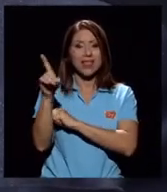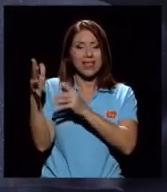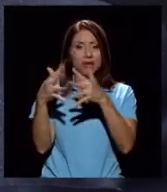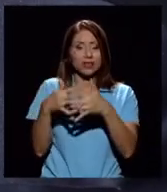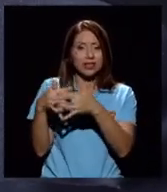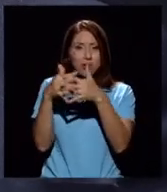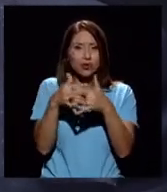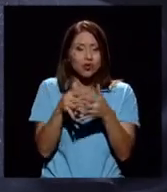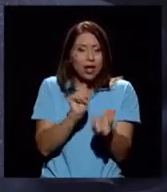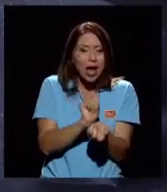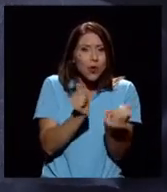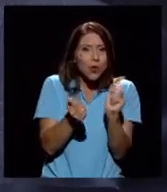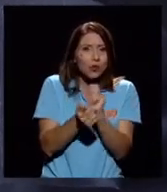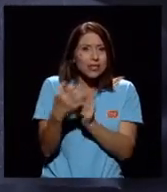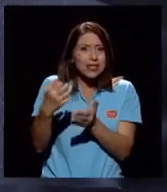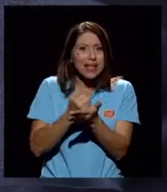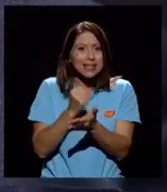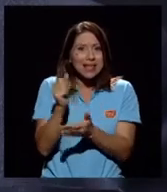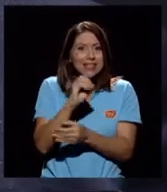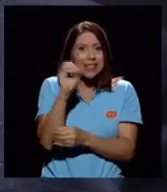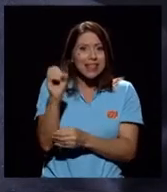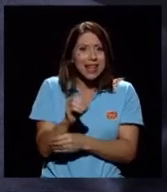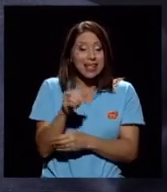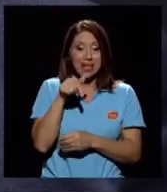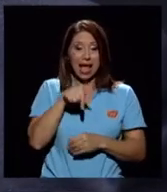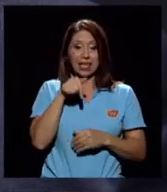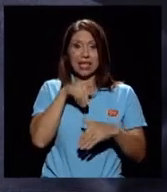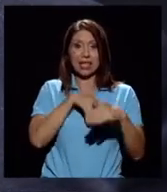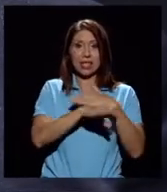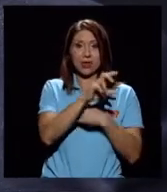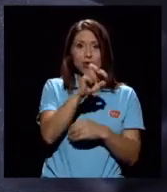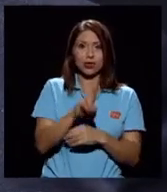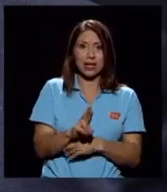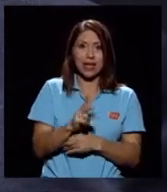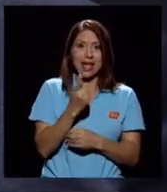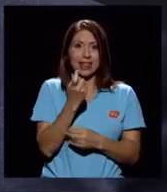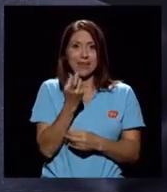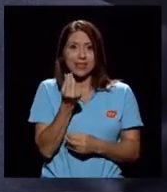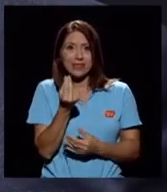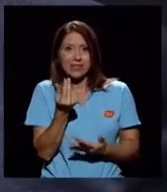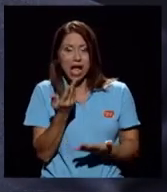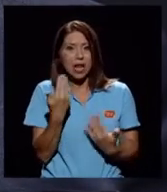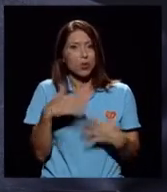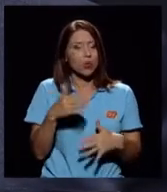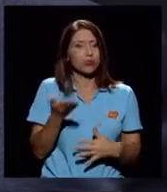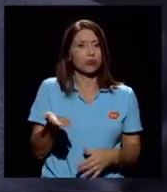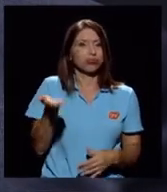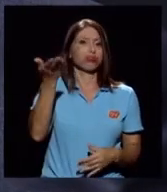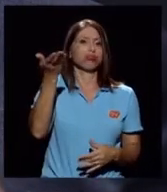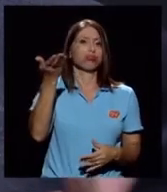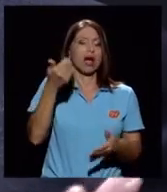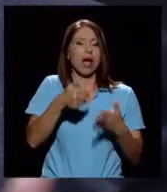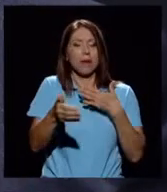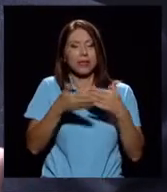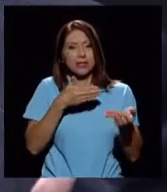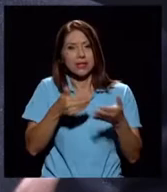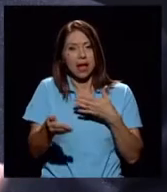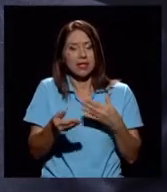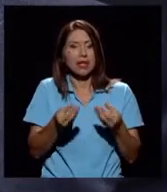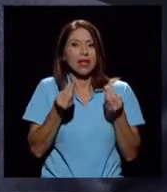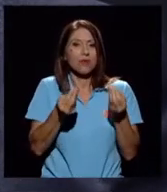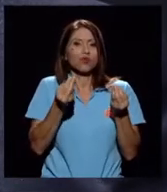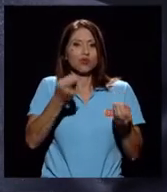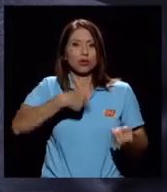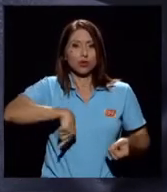tasas de interés aquí internamente el déficit fiscal continuaba siendo elevado a pesar de que muchos de nosotros